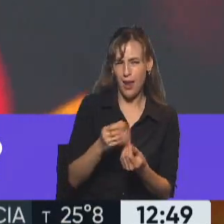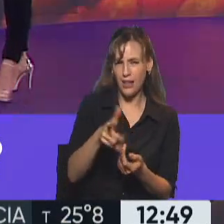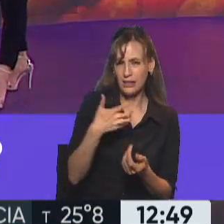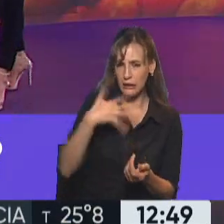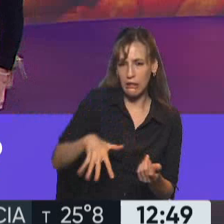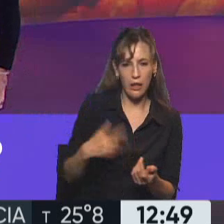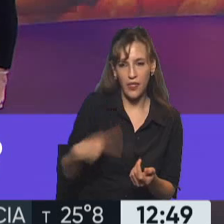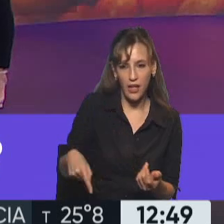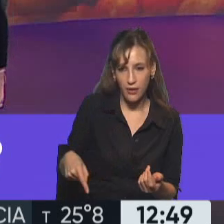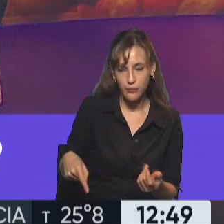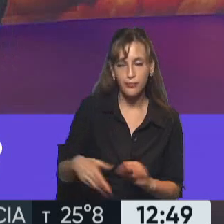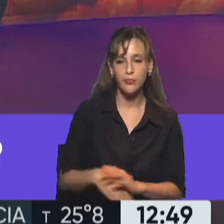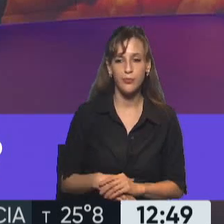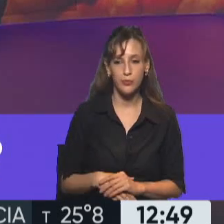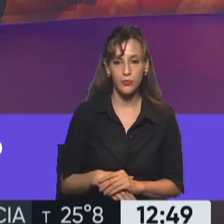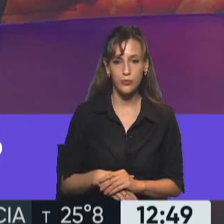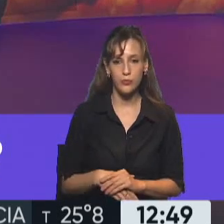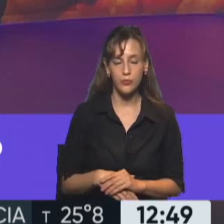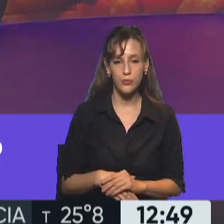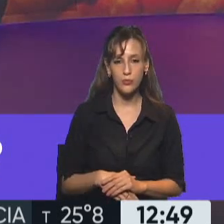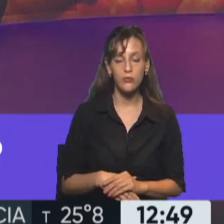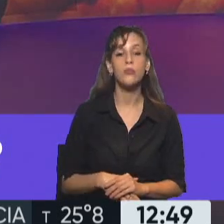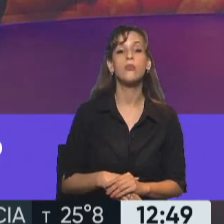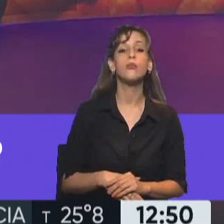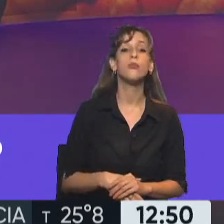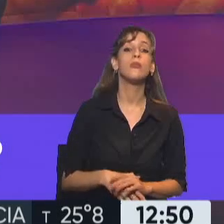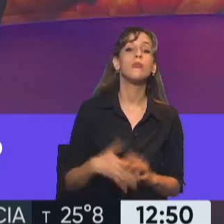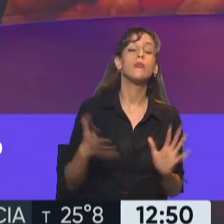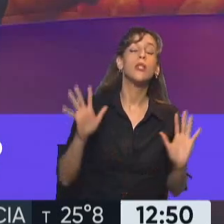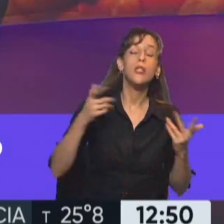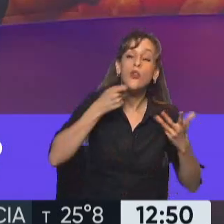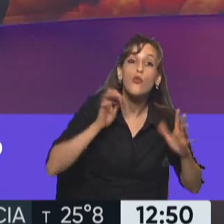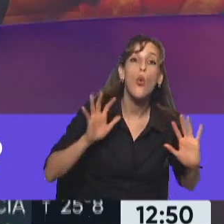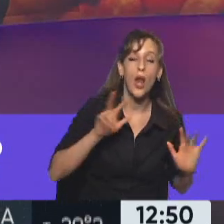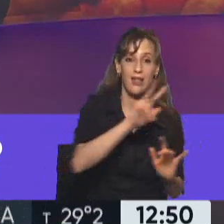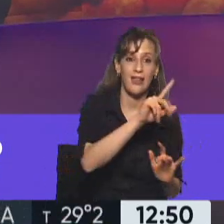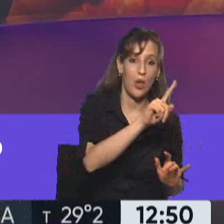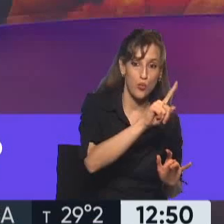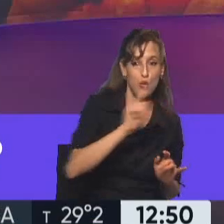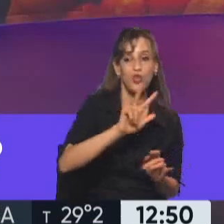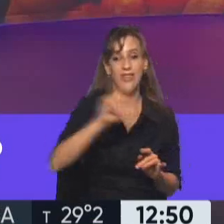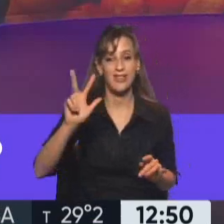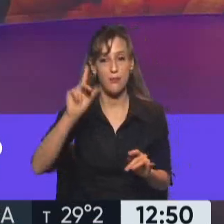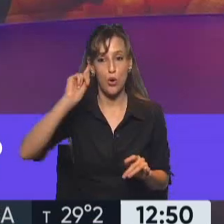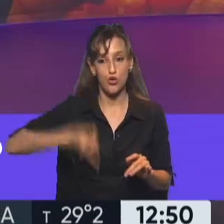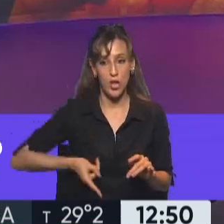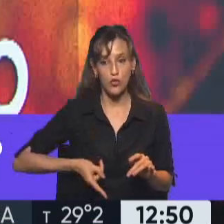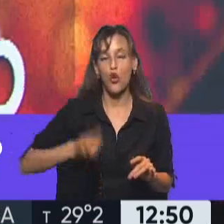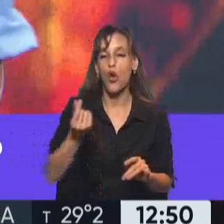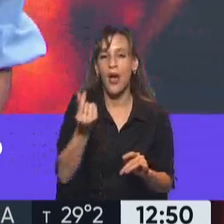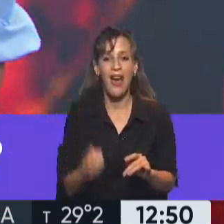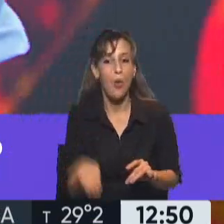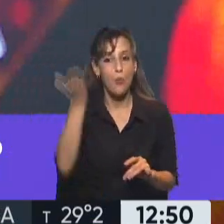hablando, es ante una posible suba de 31 a 33%, ante la suba, mejor dicho, de 31 a 33%